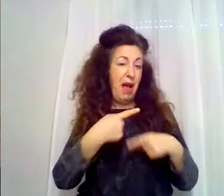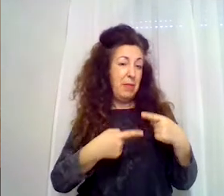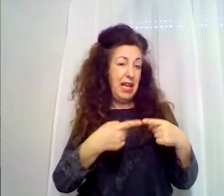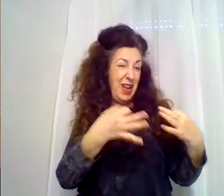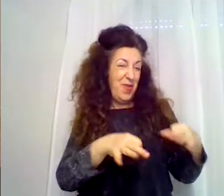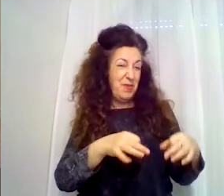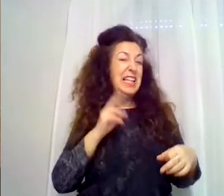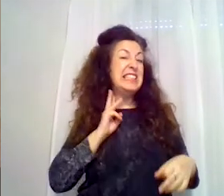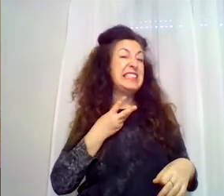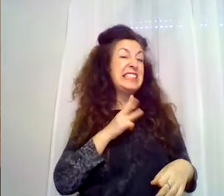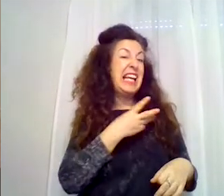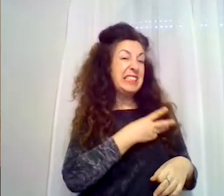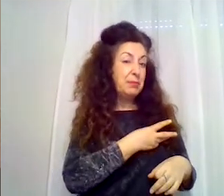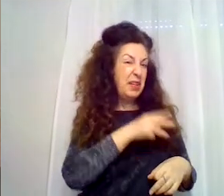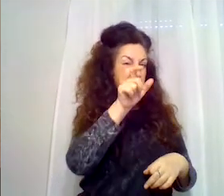el arzobispo.